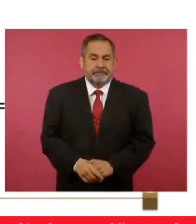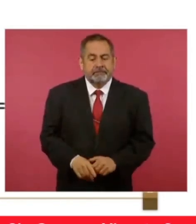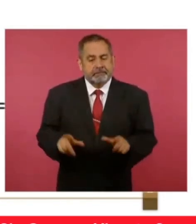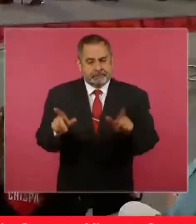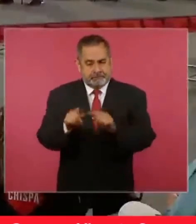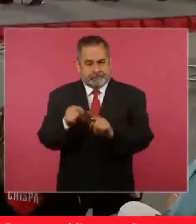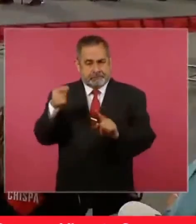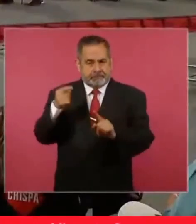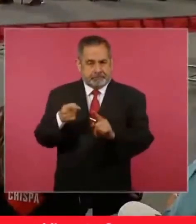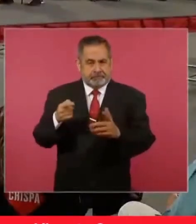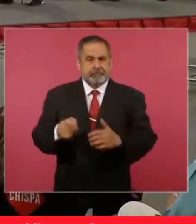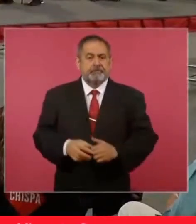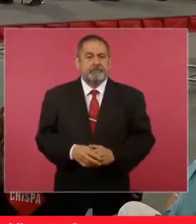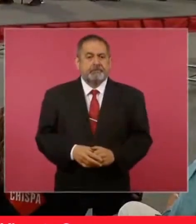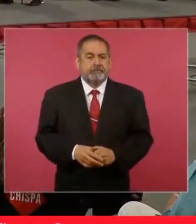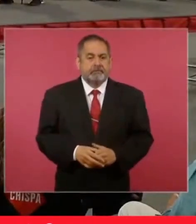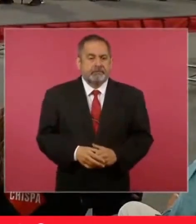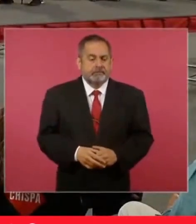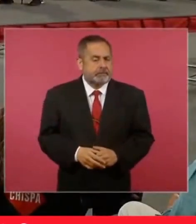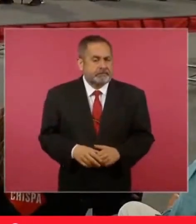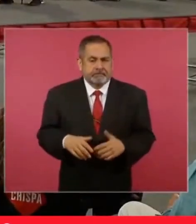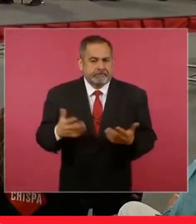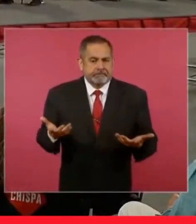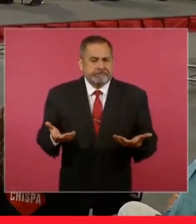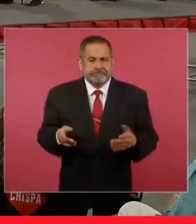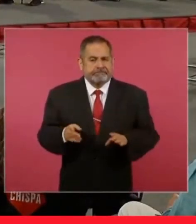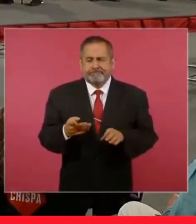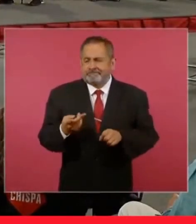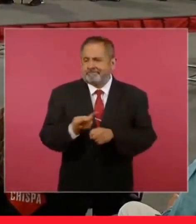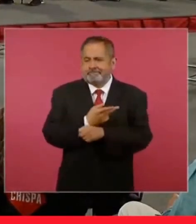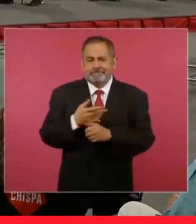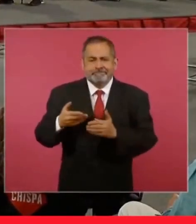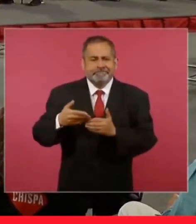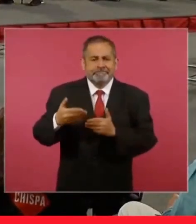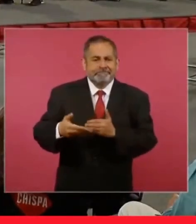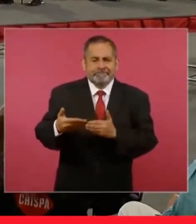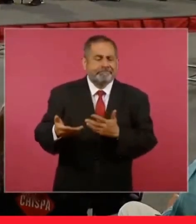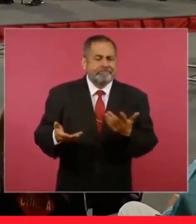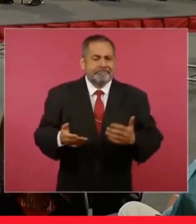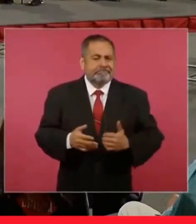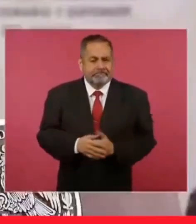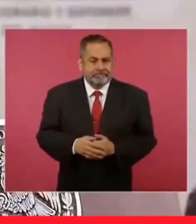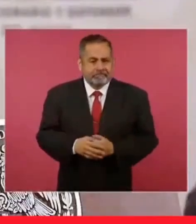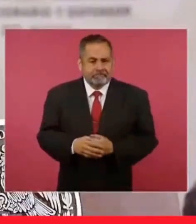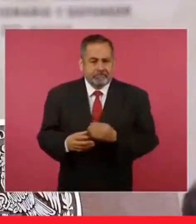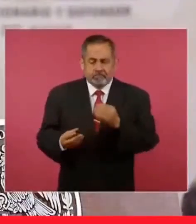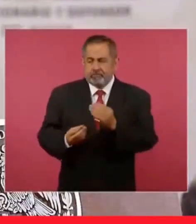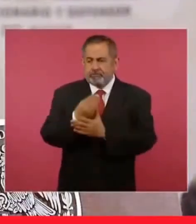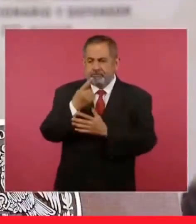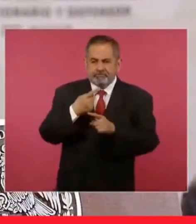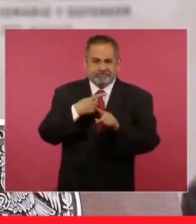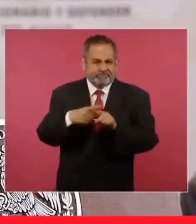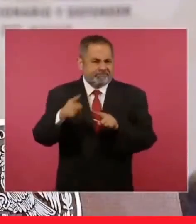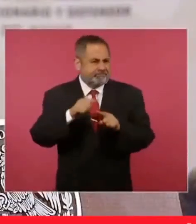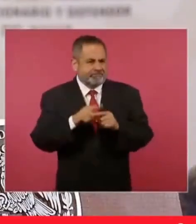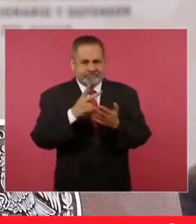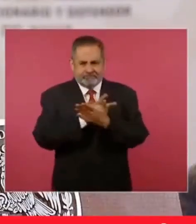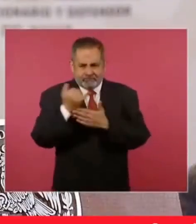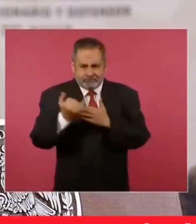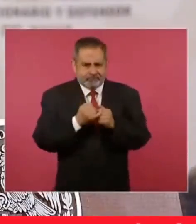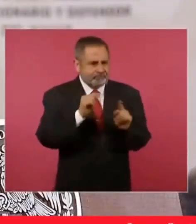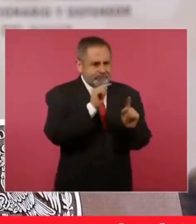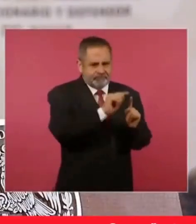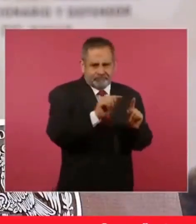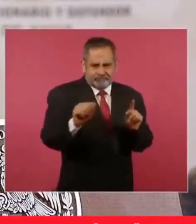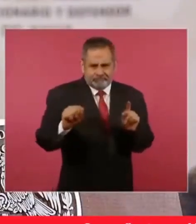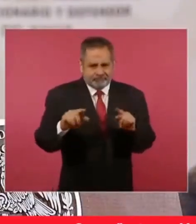pues, ¿a qué nos lleva, digamos, este nuevo portafolio, este desarrollo de proyectos? Pues con ello